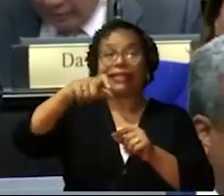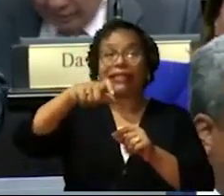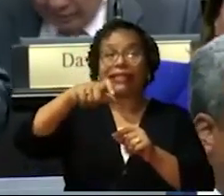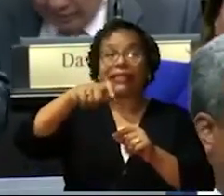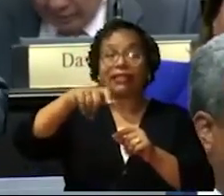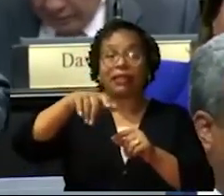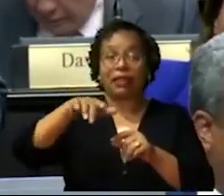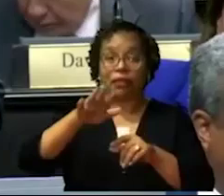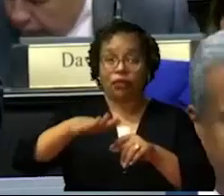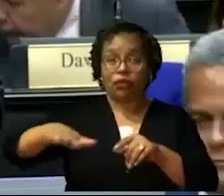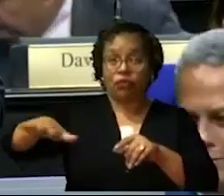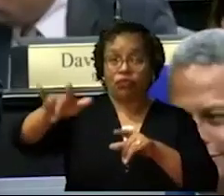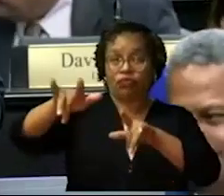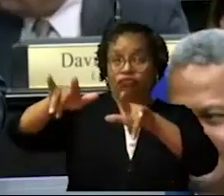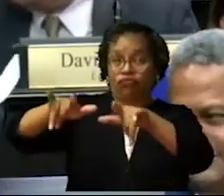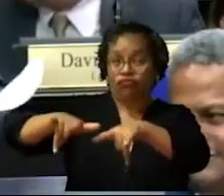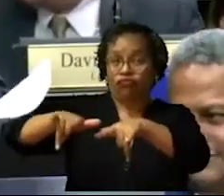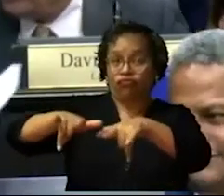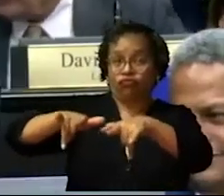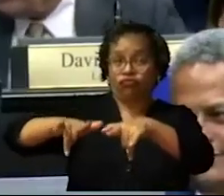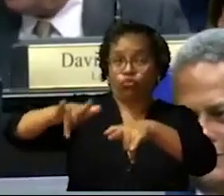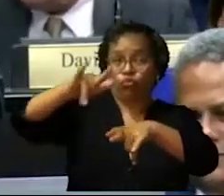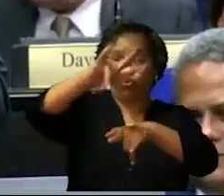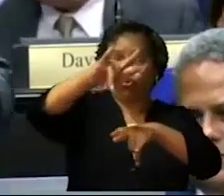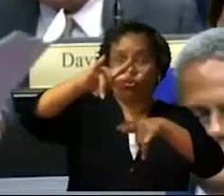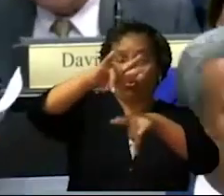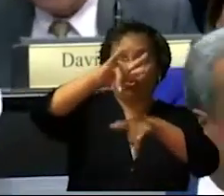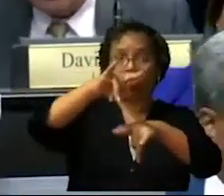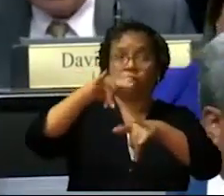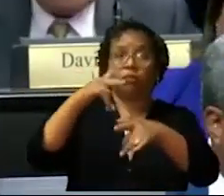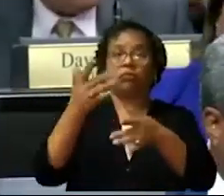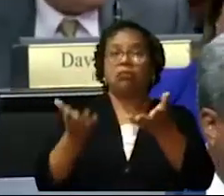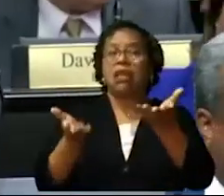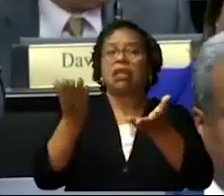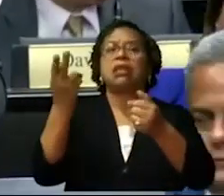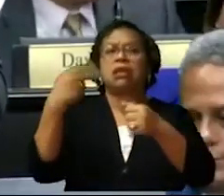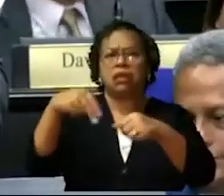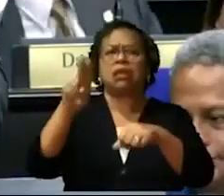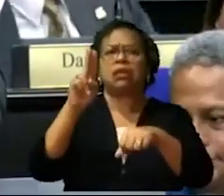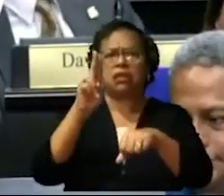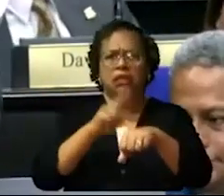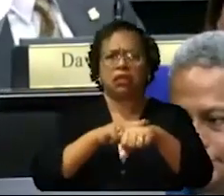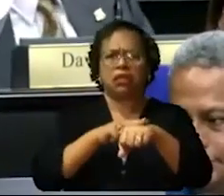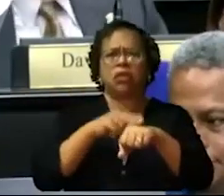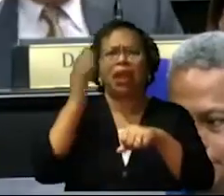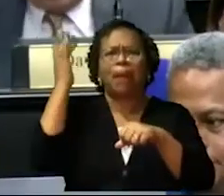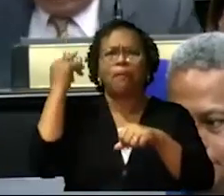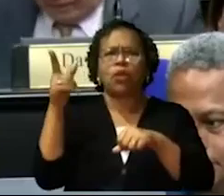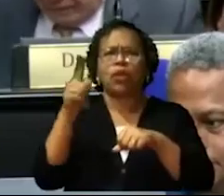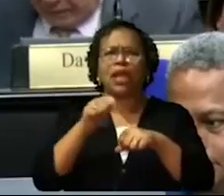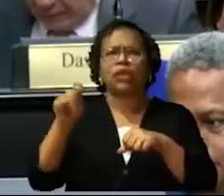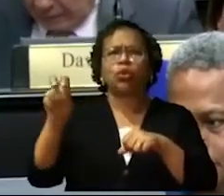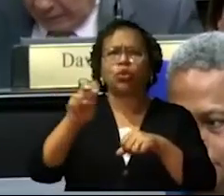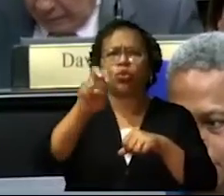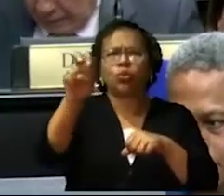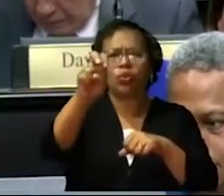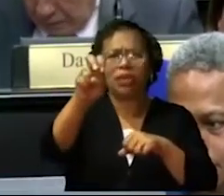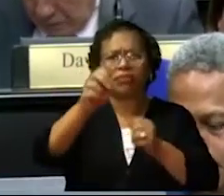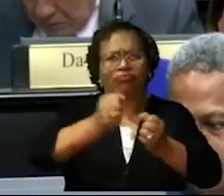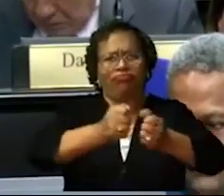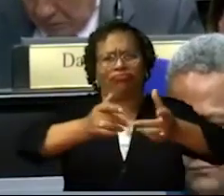expandiendo turísticamente de una forma exponencial, procura esta